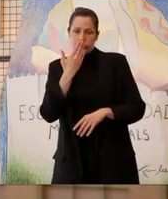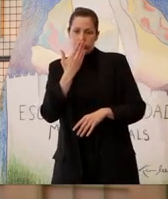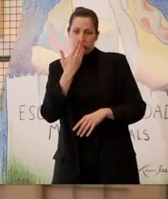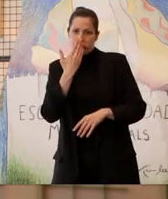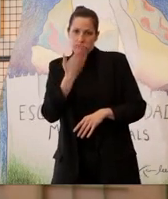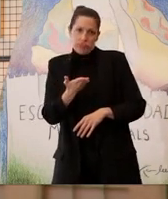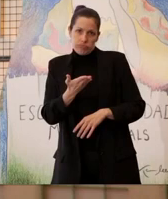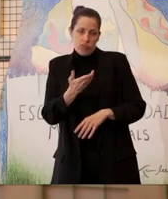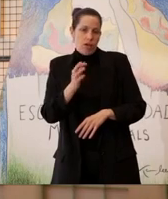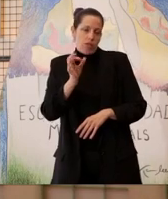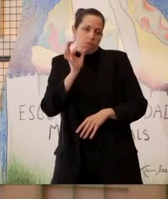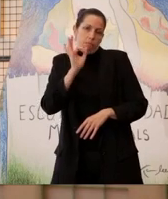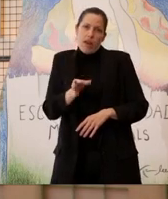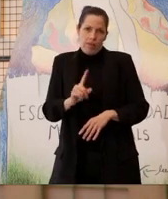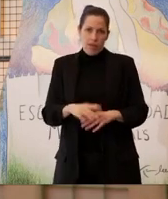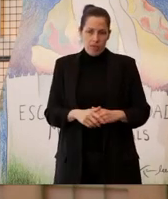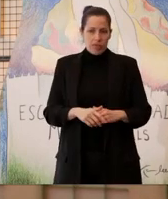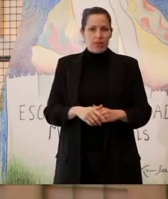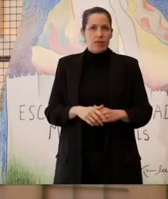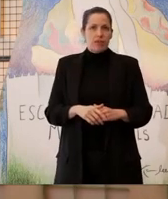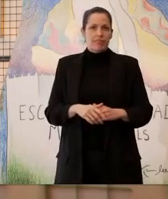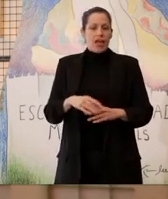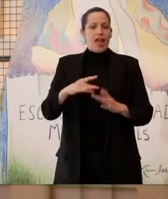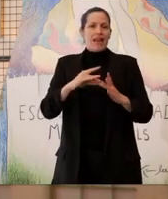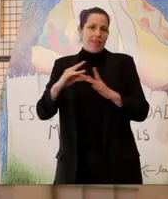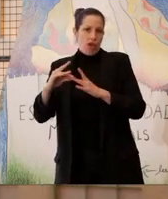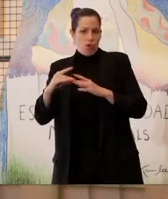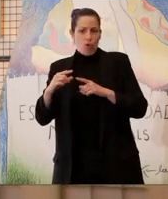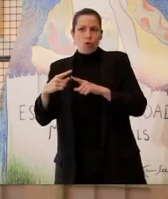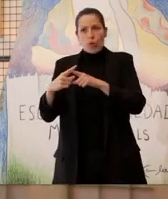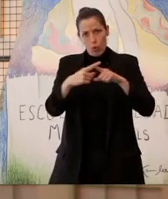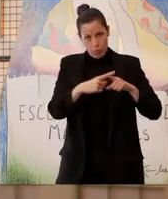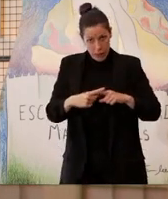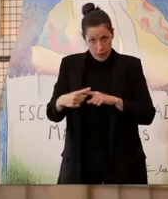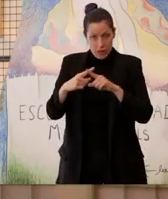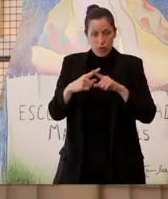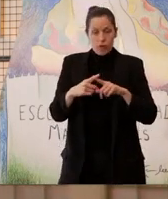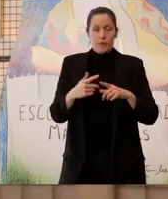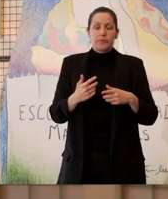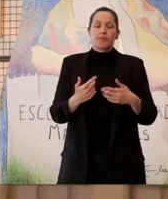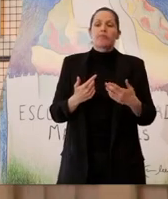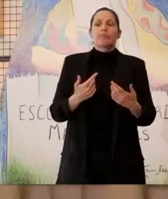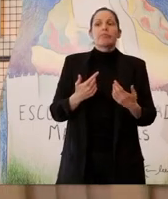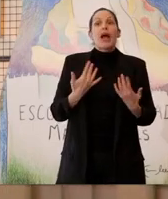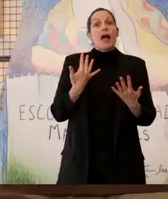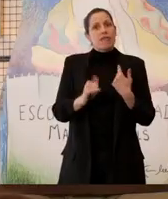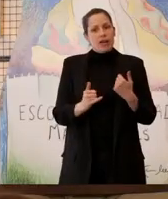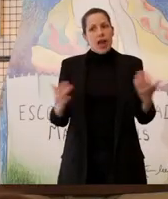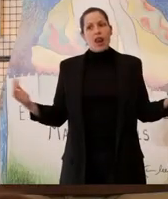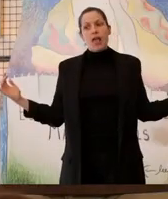compartido y este tipo de encuentros nos hace sentirnos poderosas